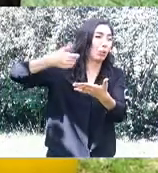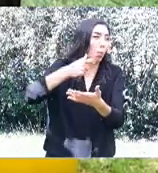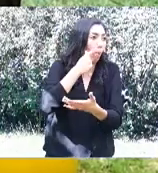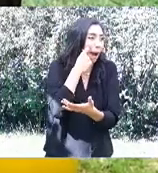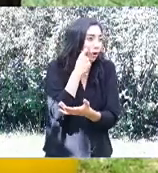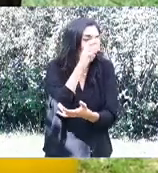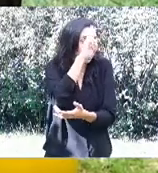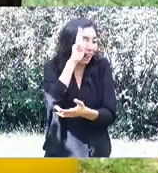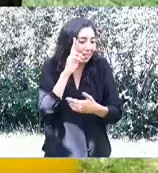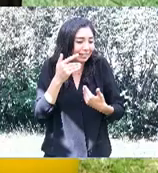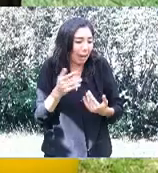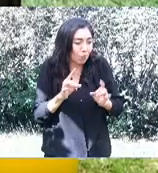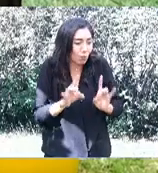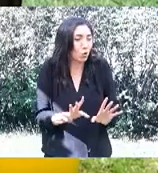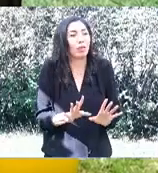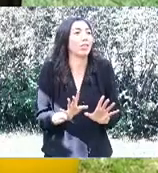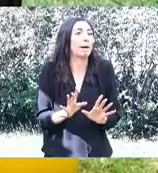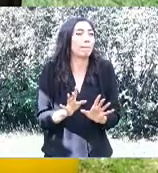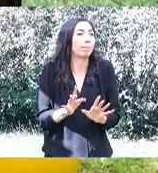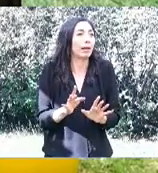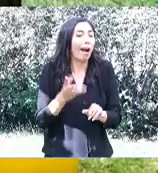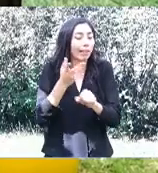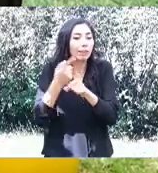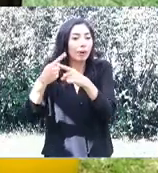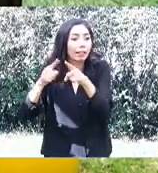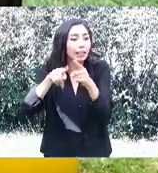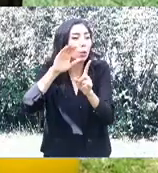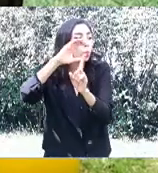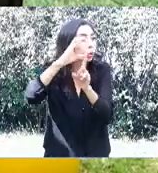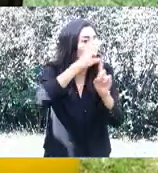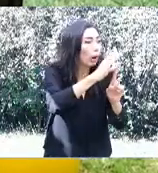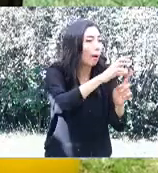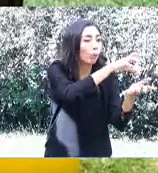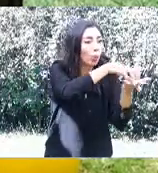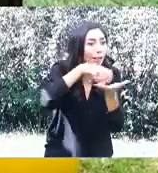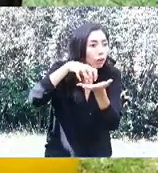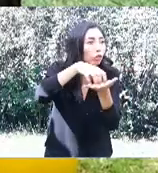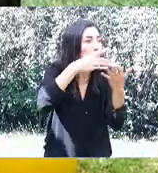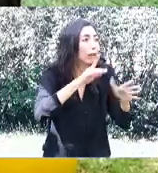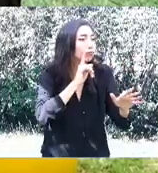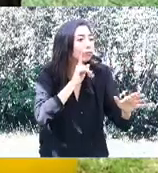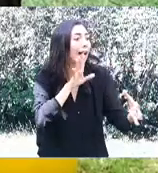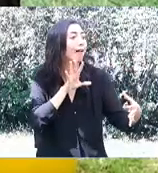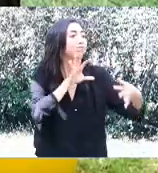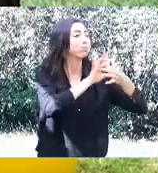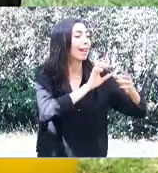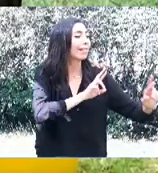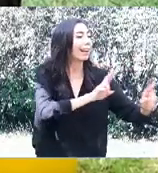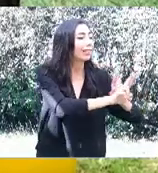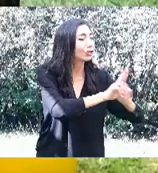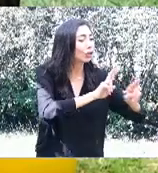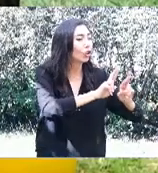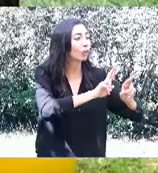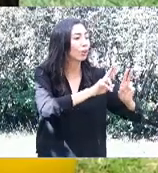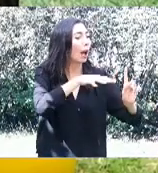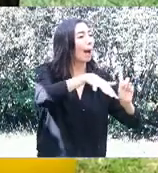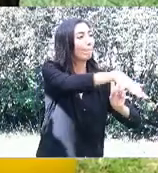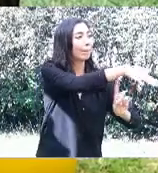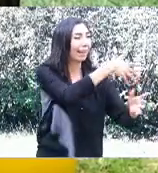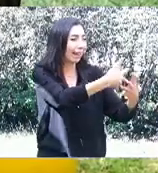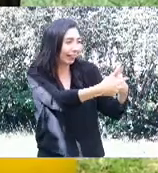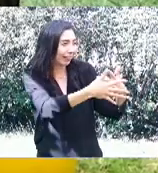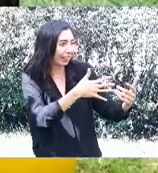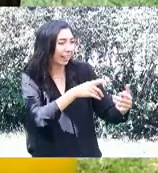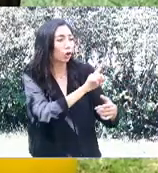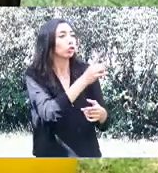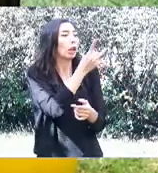humana o como como distintas culturas nos hemos ido relacionando con el medio ambiente donde vivimos entonces en el fondo no es solo una relación con las